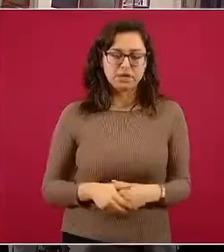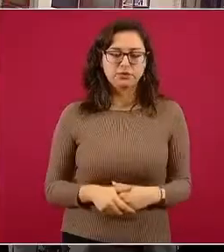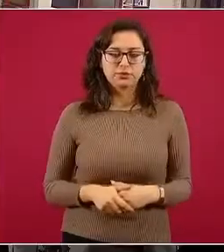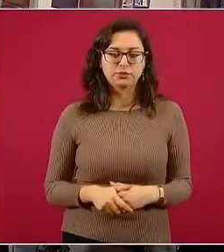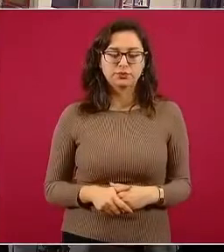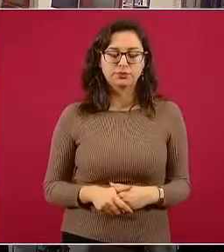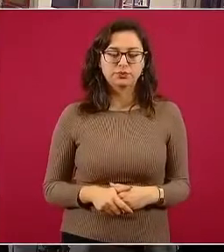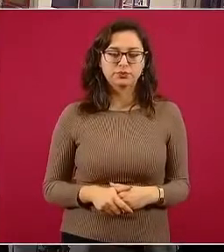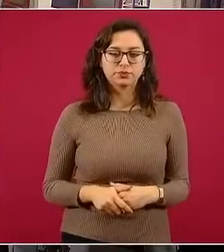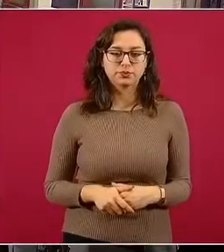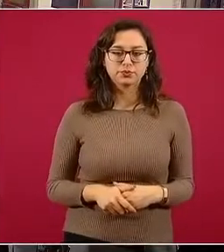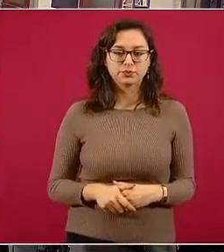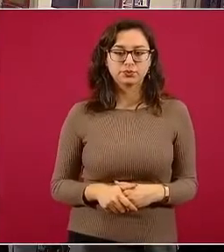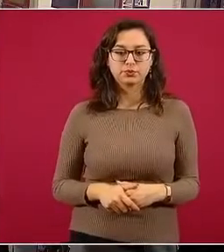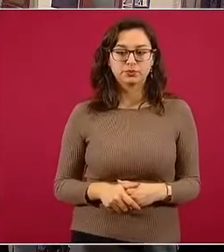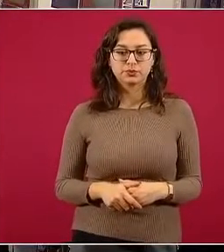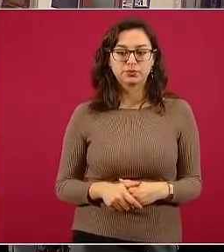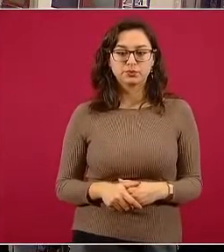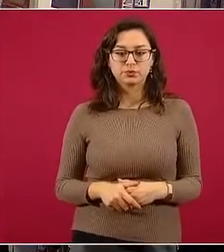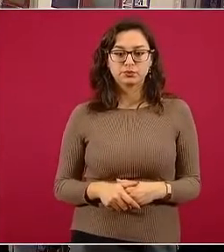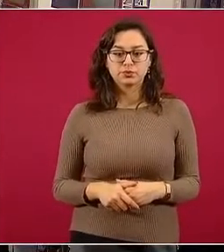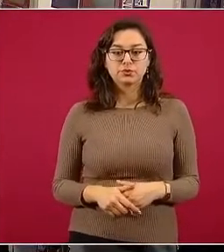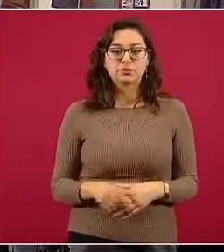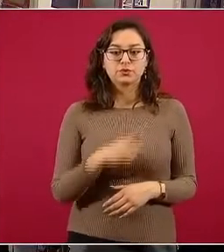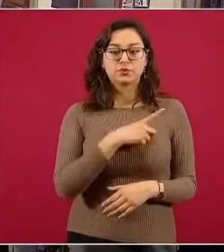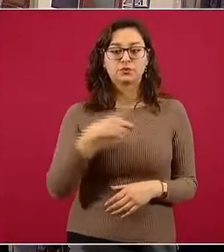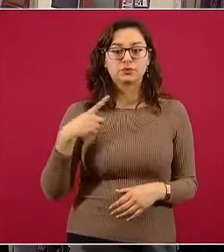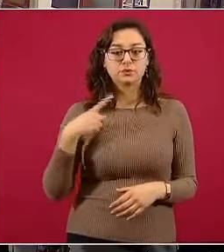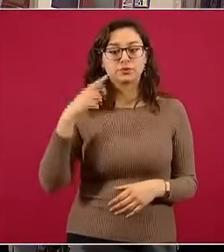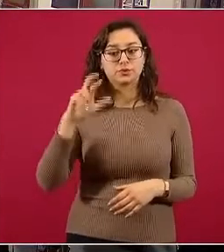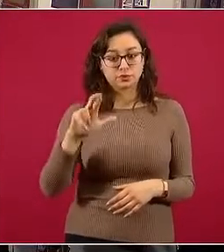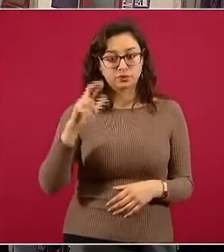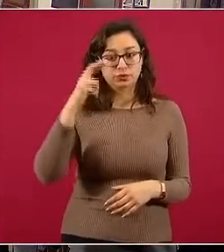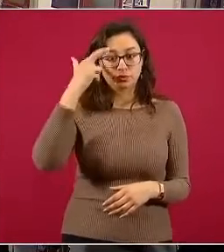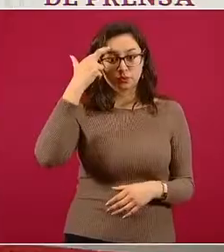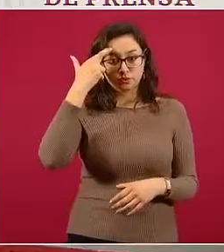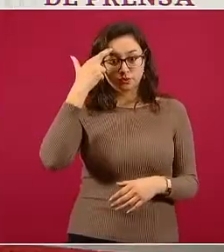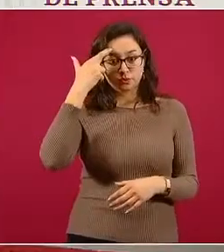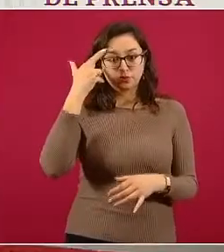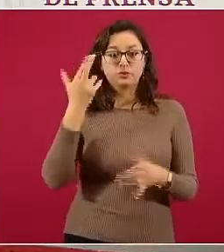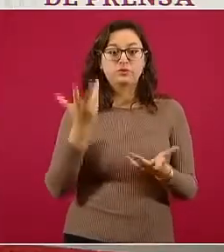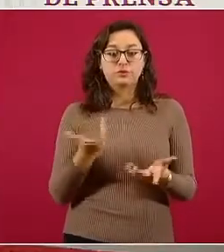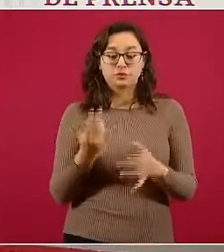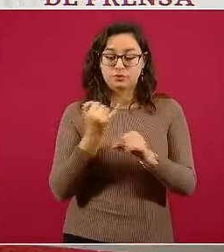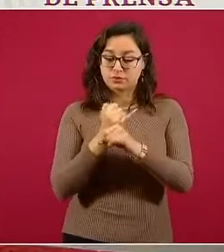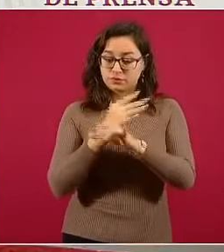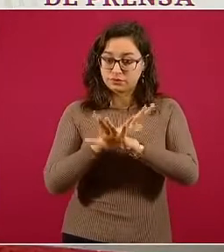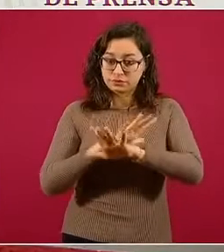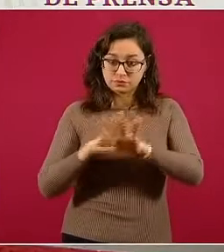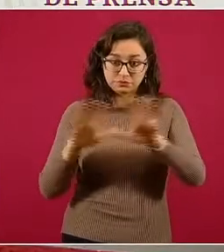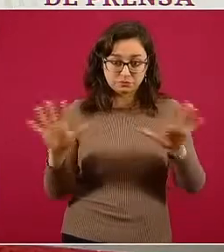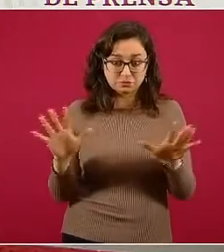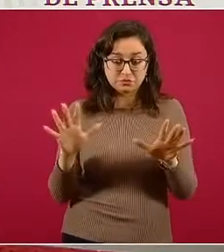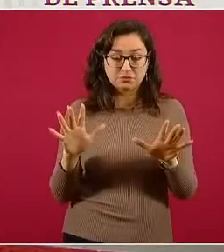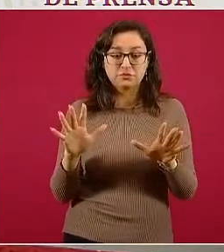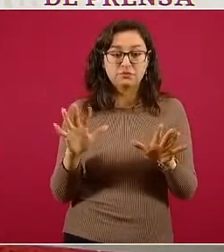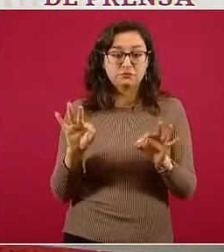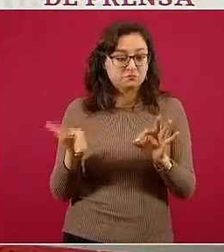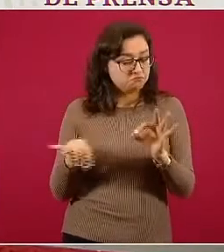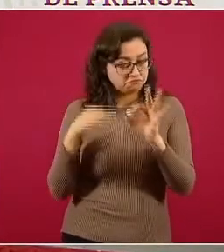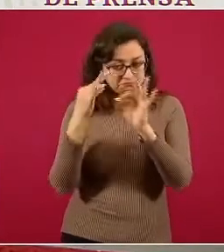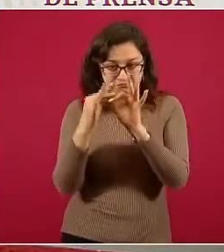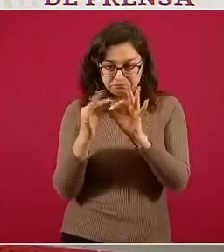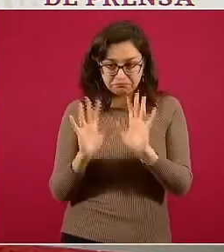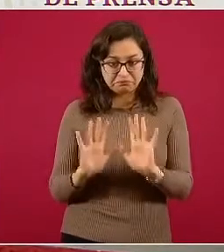graves de esta enfermedad. Recordemos, con esto cerramos la parte del componente técnico, siempre